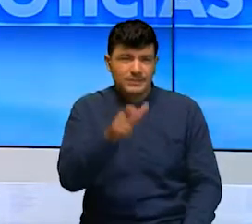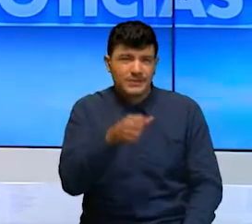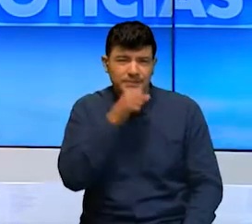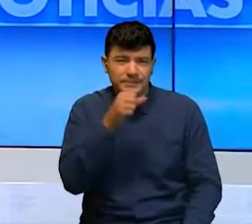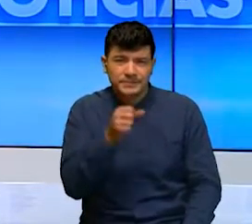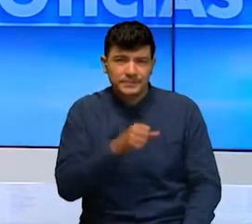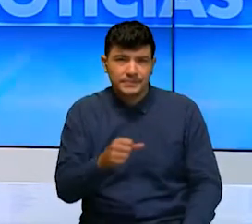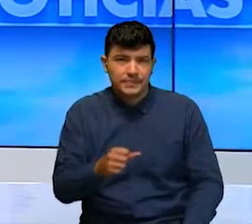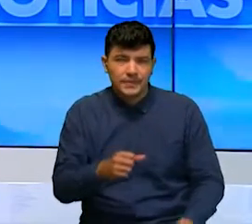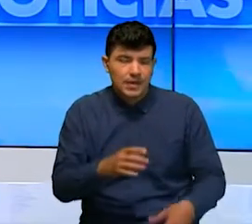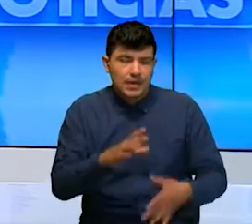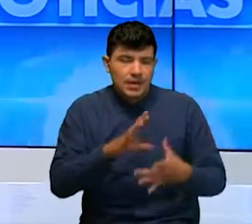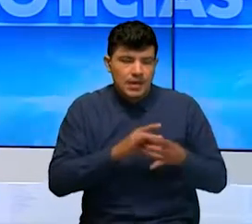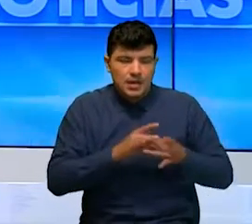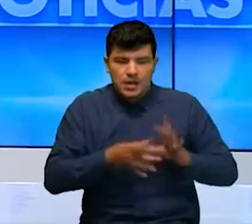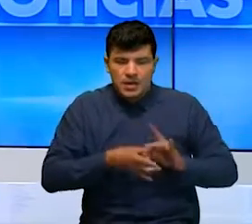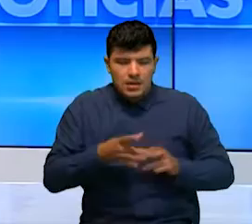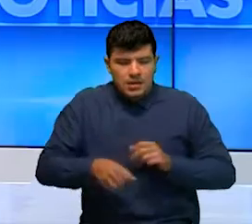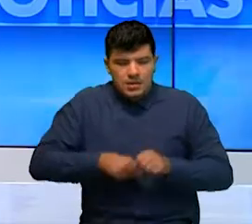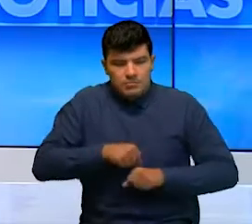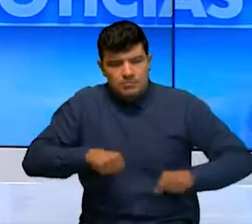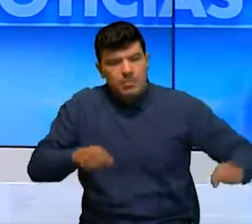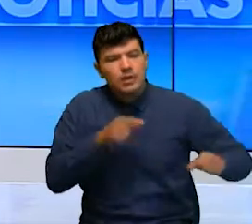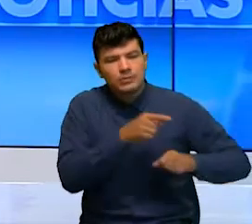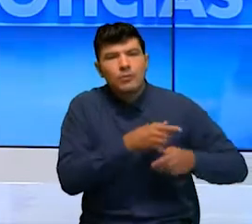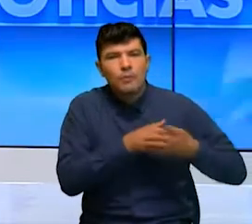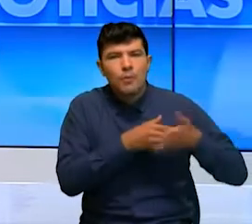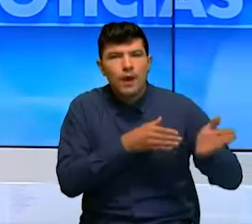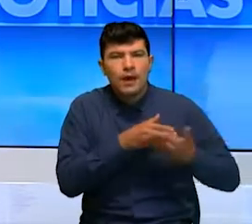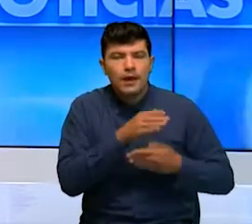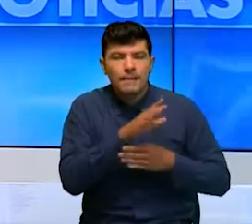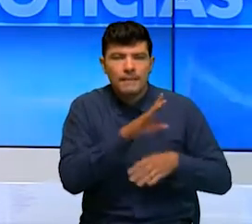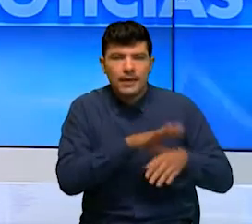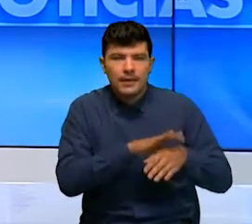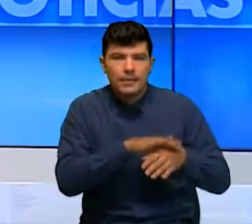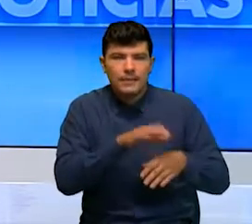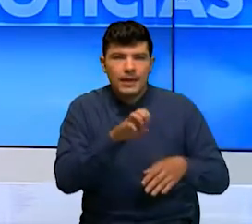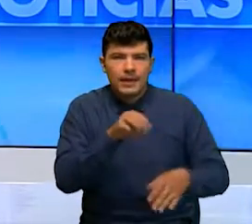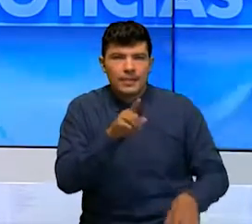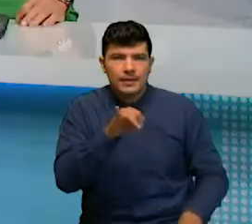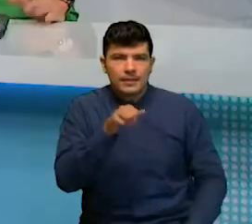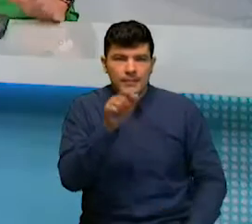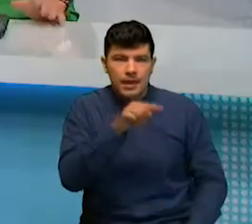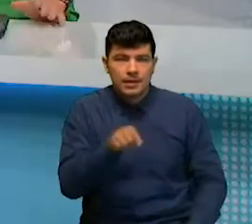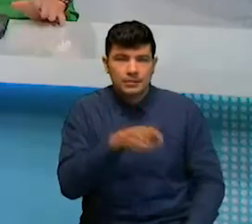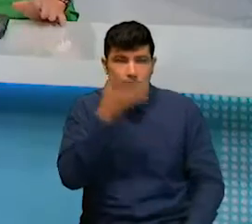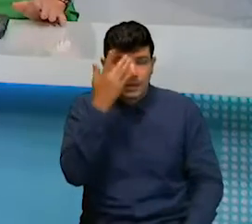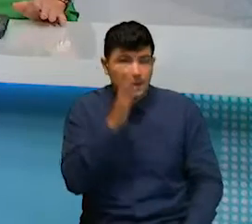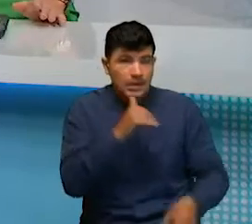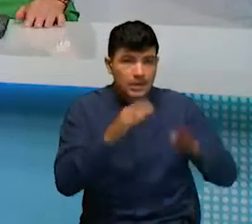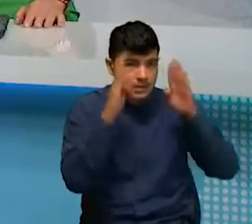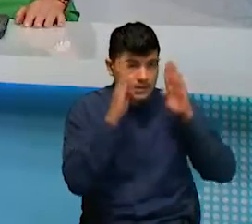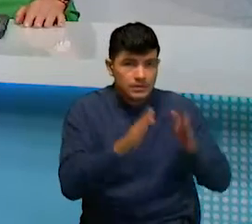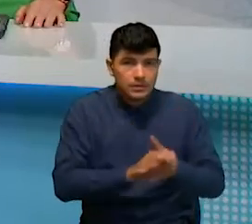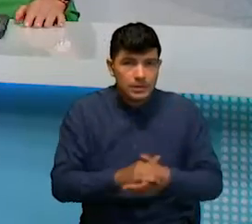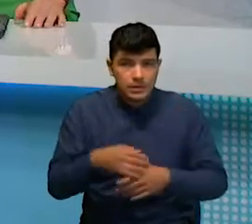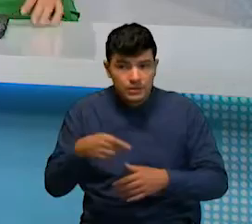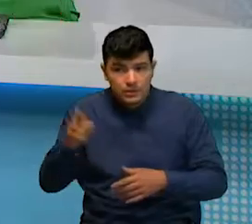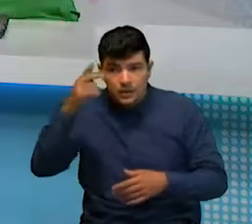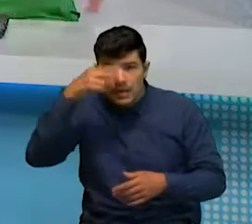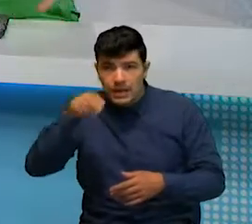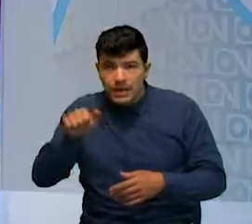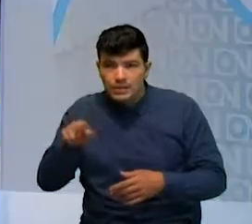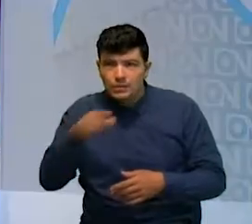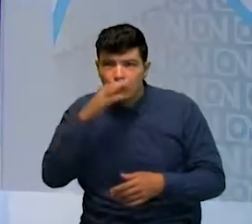exigiendo la autorización de una cirugía notificada por su urólogo hace ya dos meses la hija de ese hombre tiene